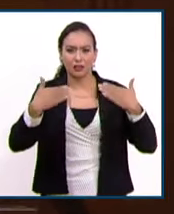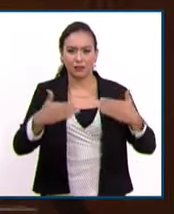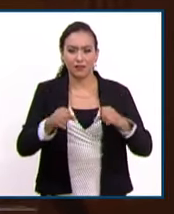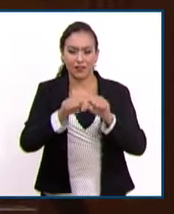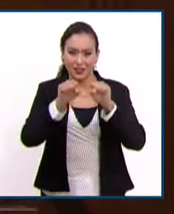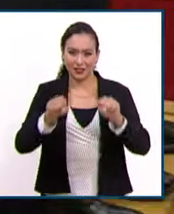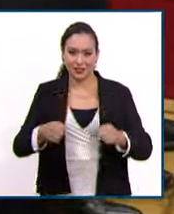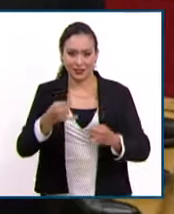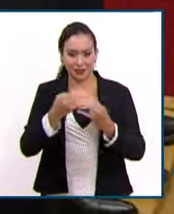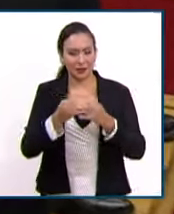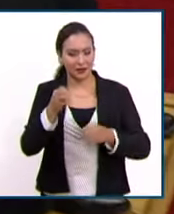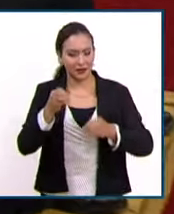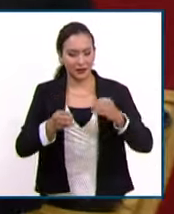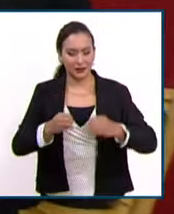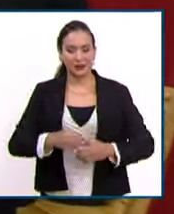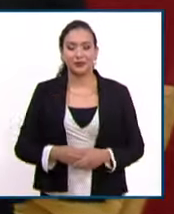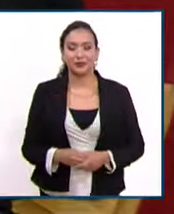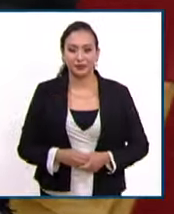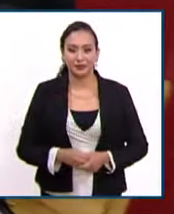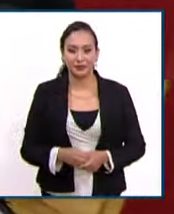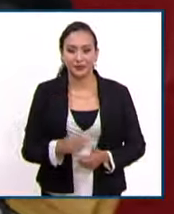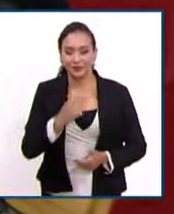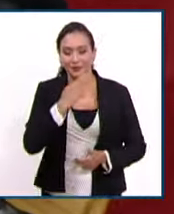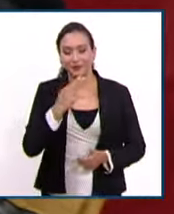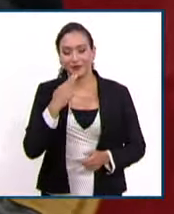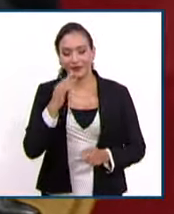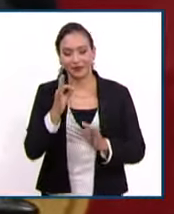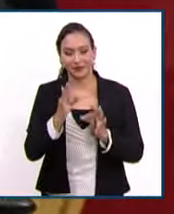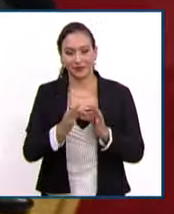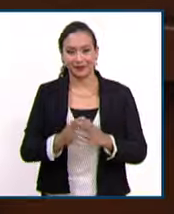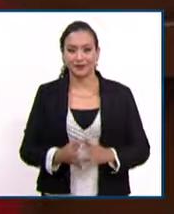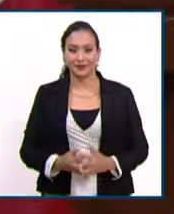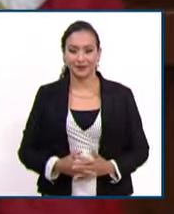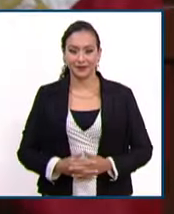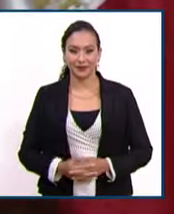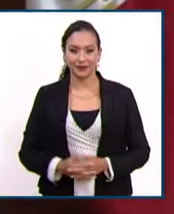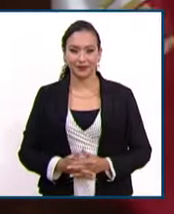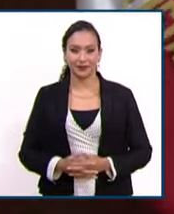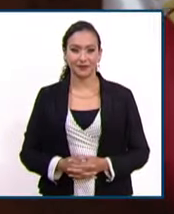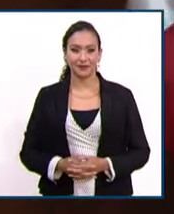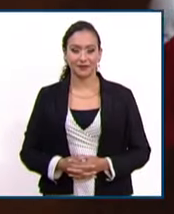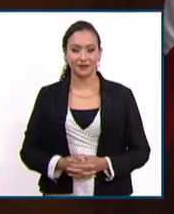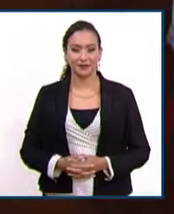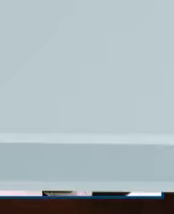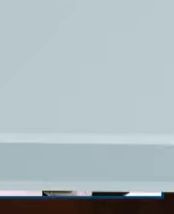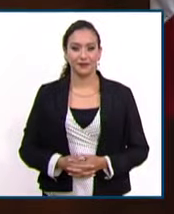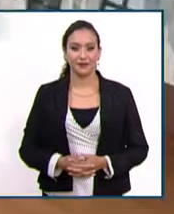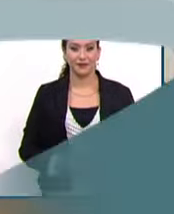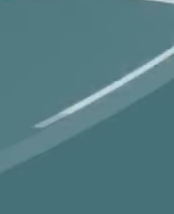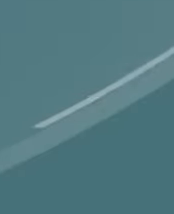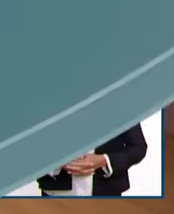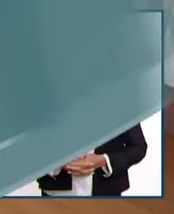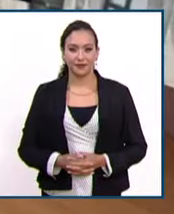sistema judicial. Para el canal del Poder Judicial de la Federación, Juan Carlos González.